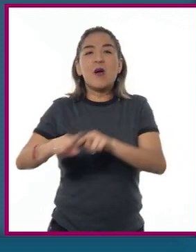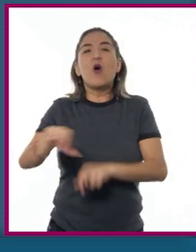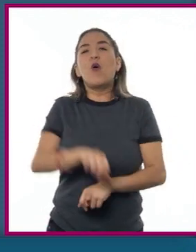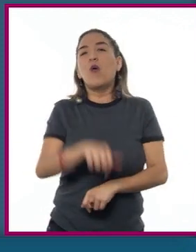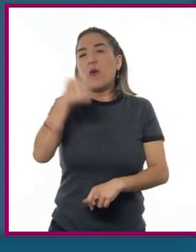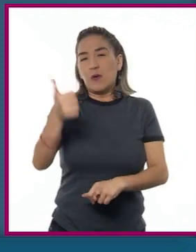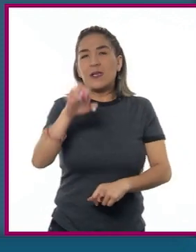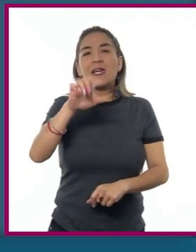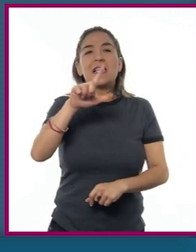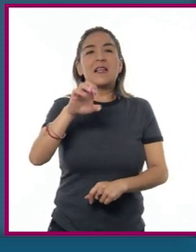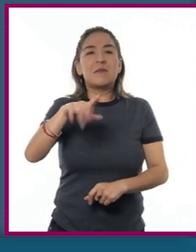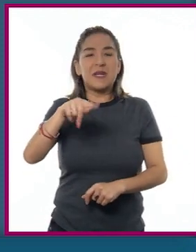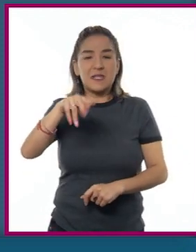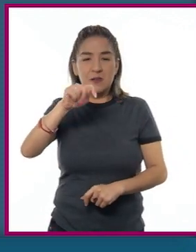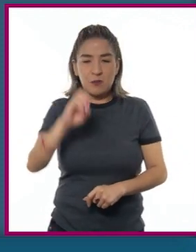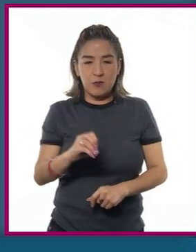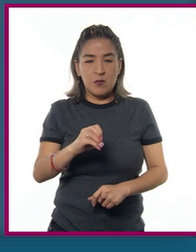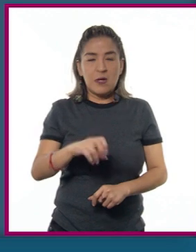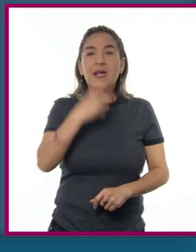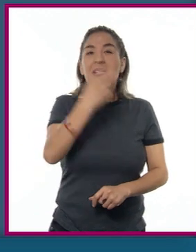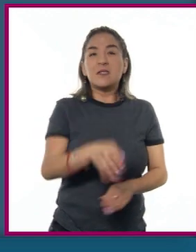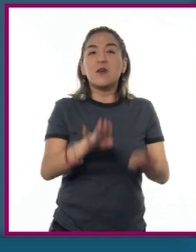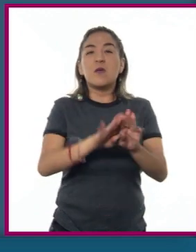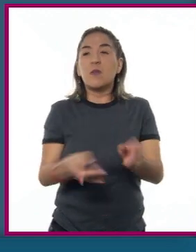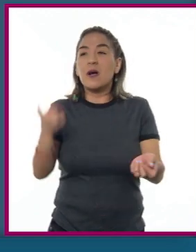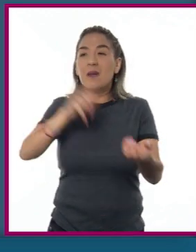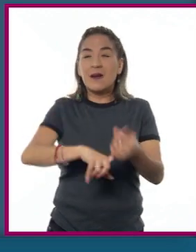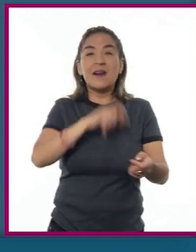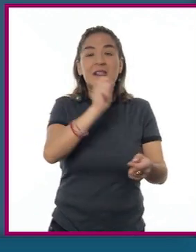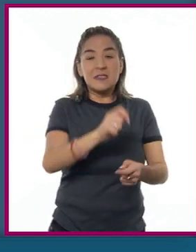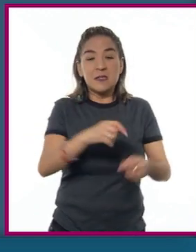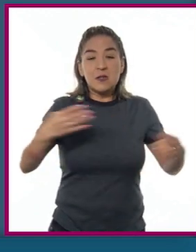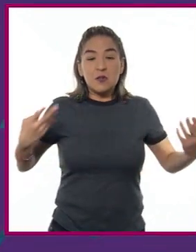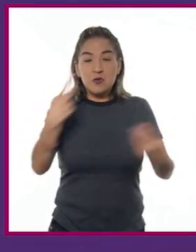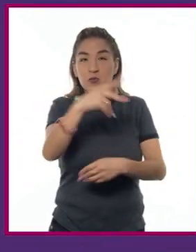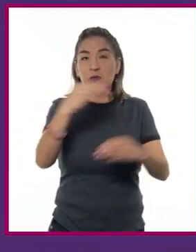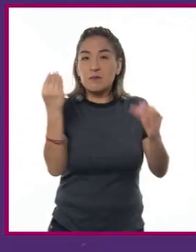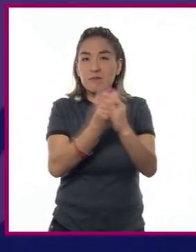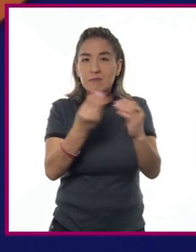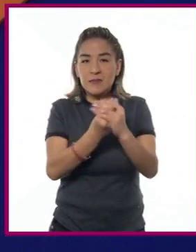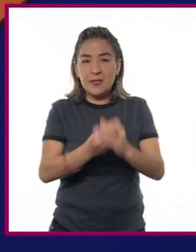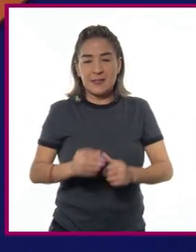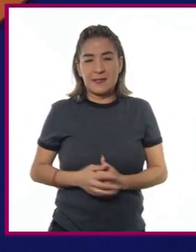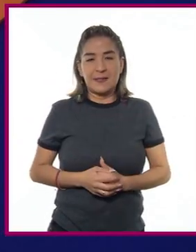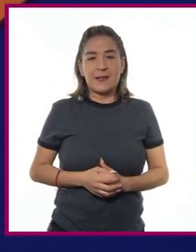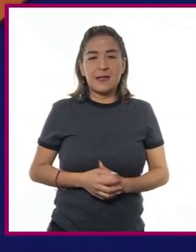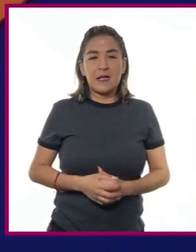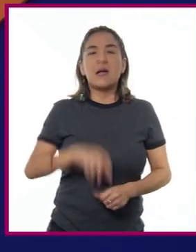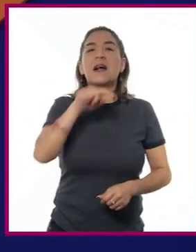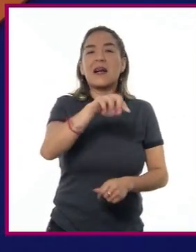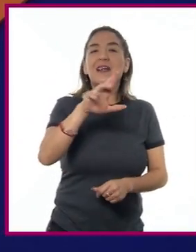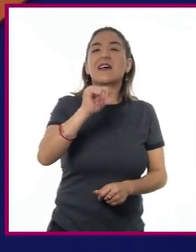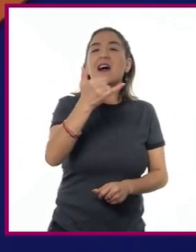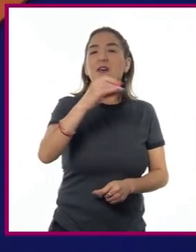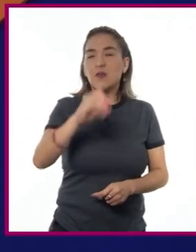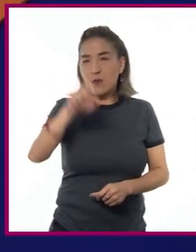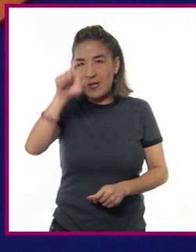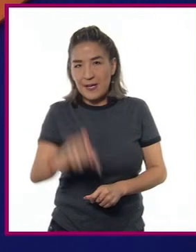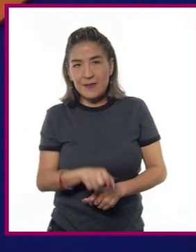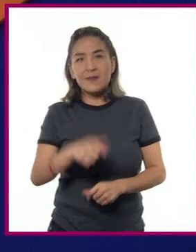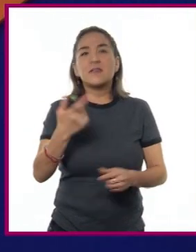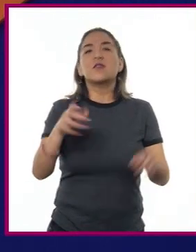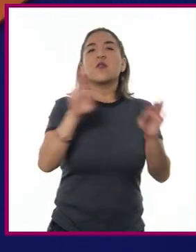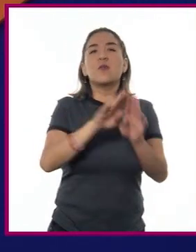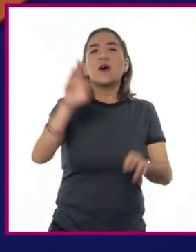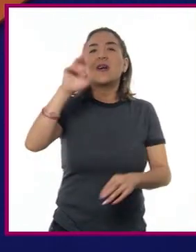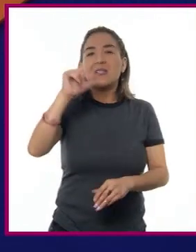otro elemento. Esto significa que cada elemento tiene su propia firma espectral. Los rayos X, las ondas de radio, los